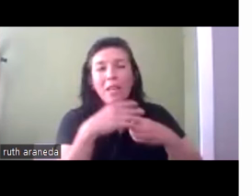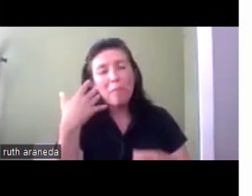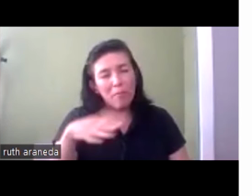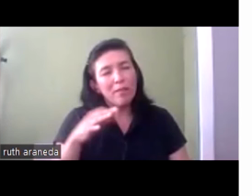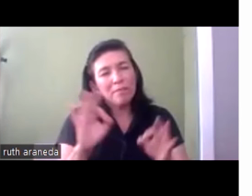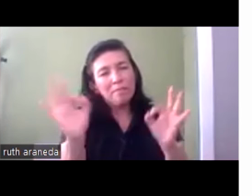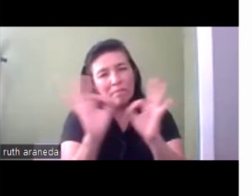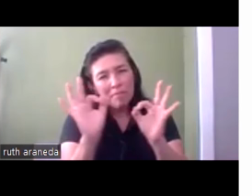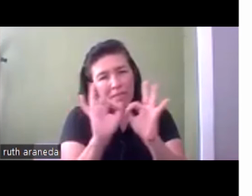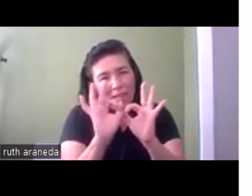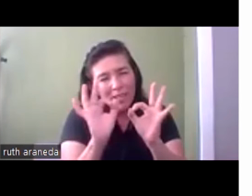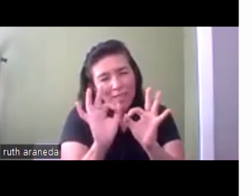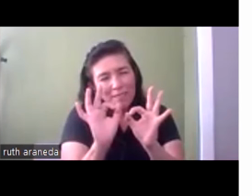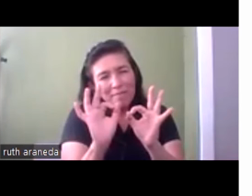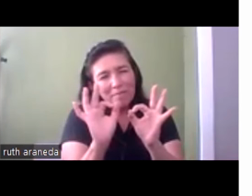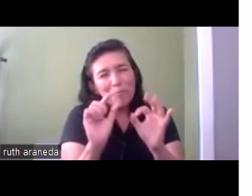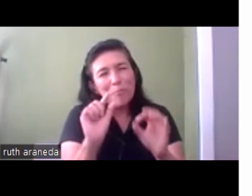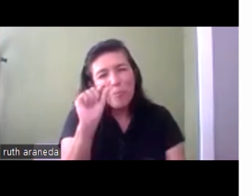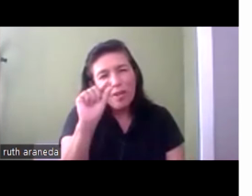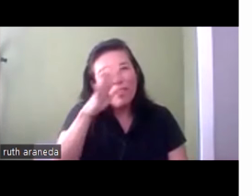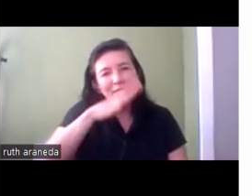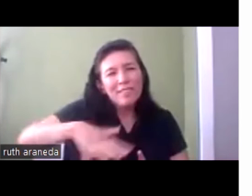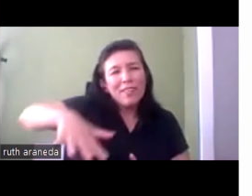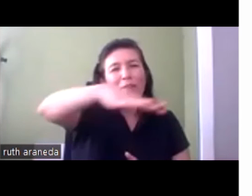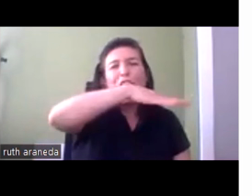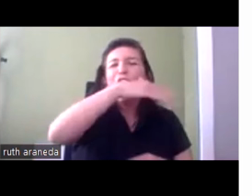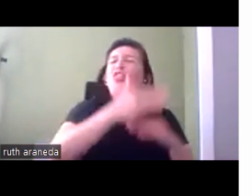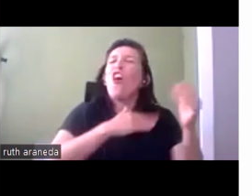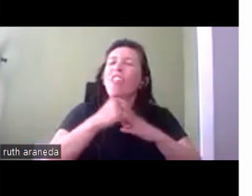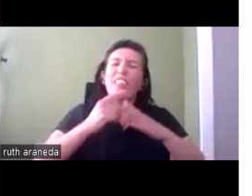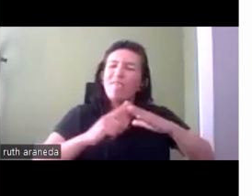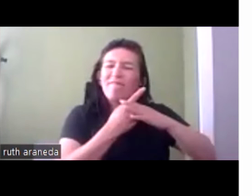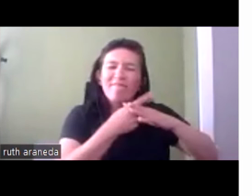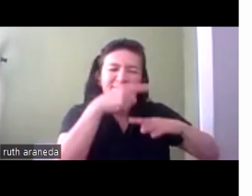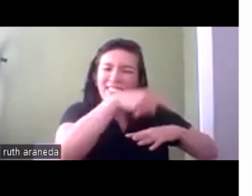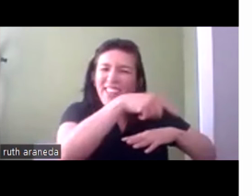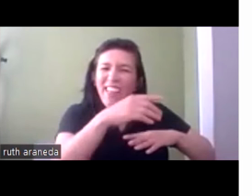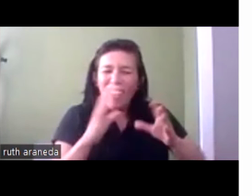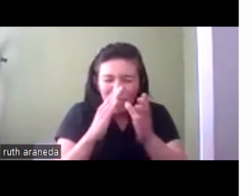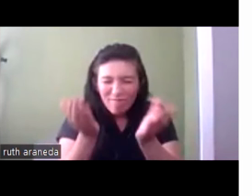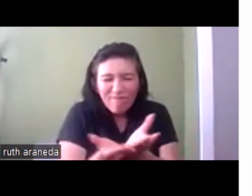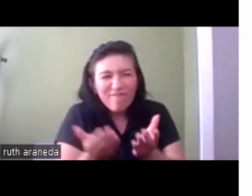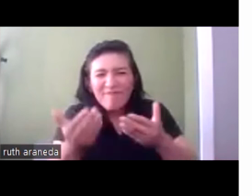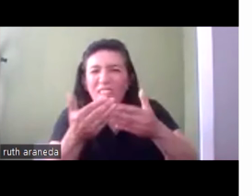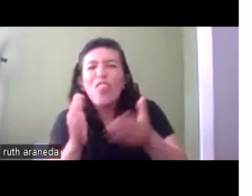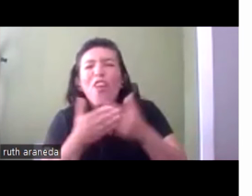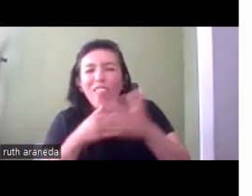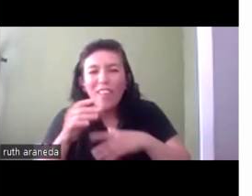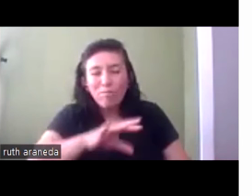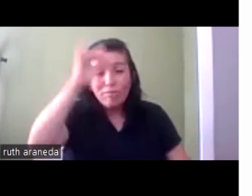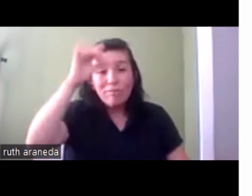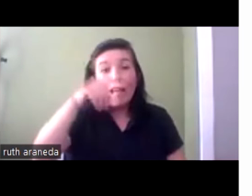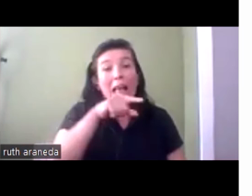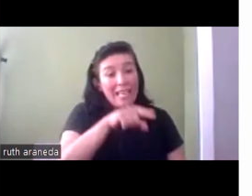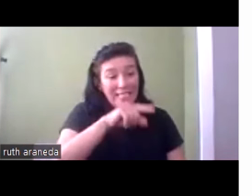dar una pequeña pincelada, digamos, respecto al contexto de procedencia de muchas de estas vasijas, ¿ya? Al respecto, se debe designar que muchas de estas